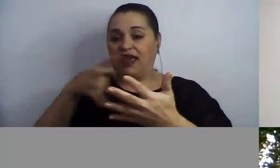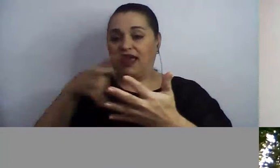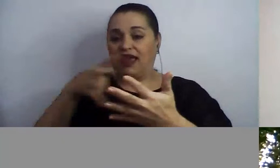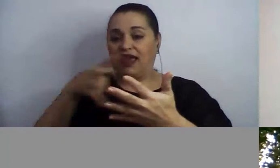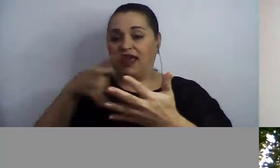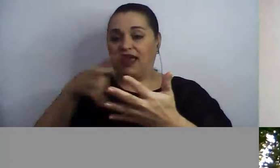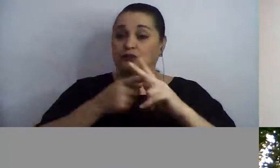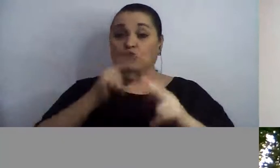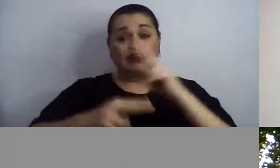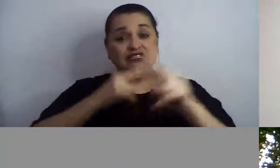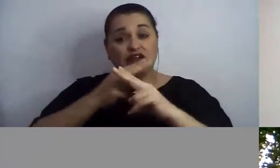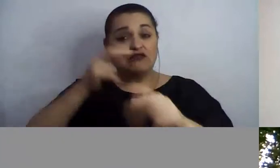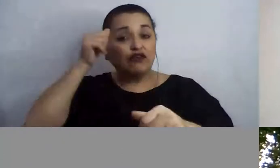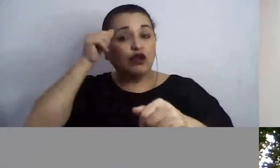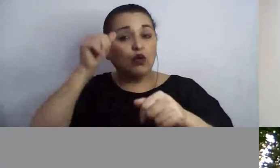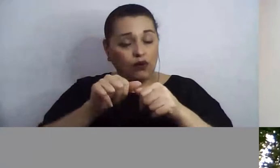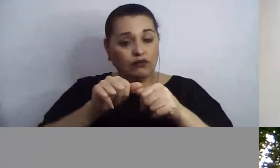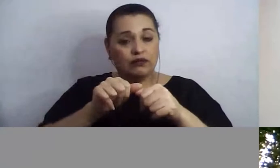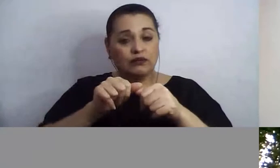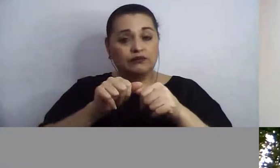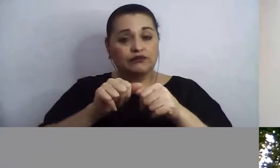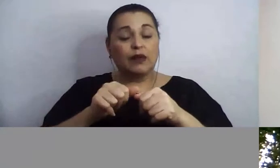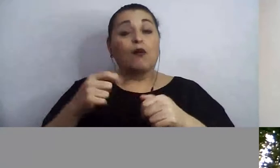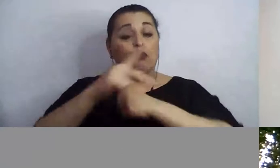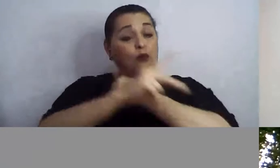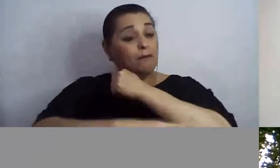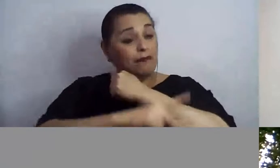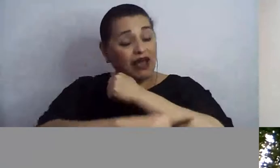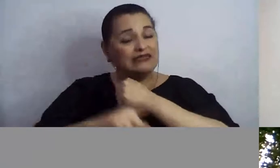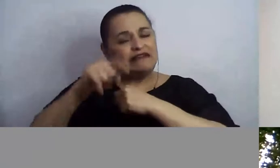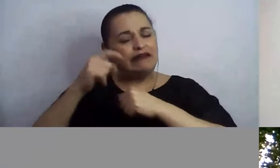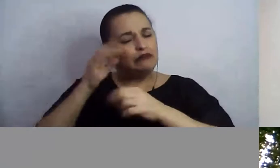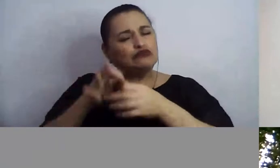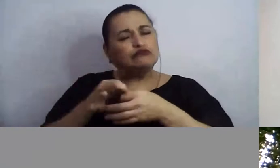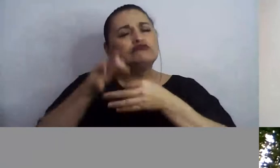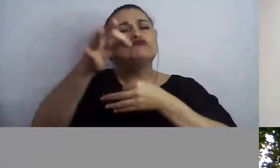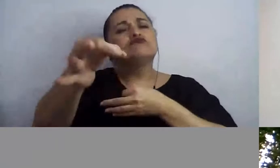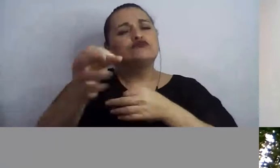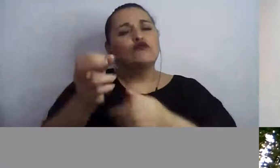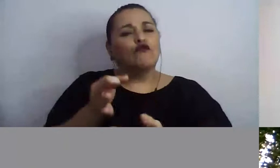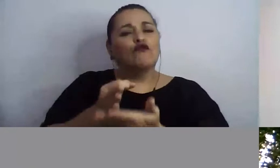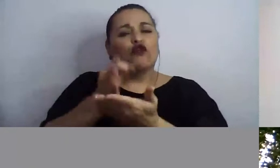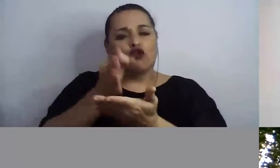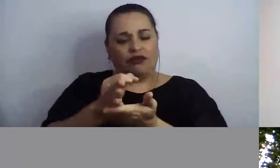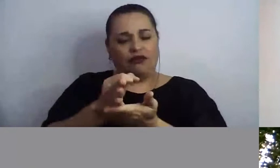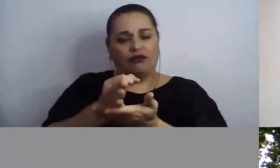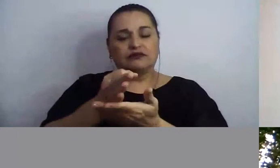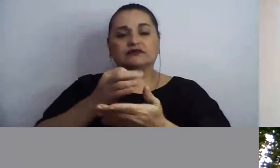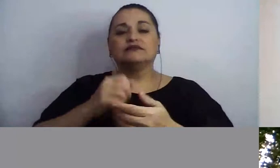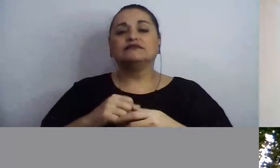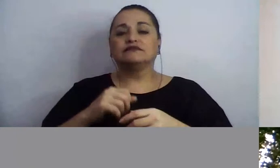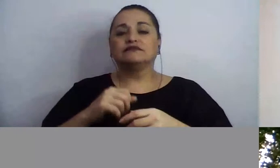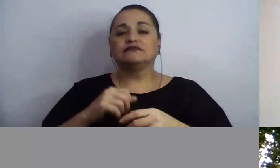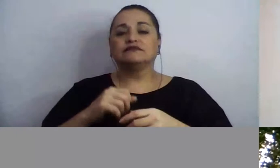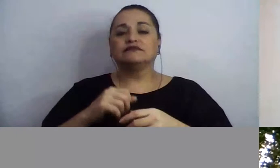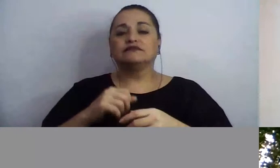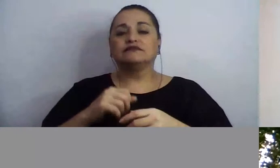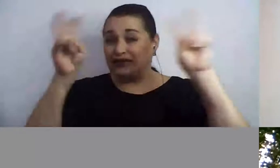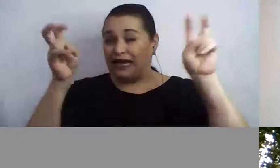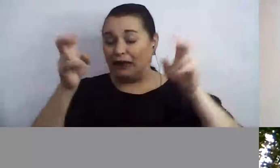de universalidad nos recuerda justamente que como países debemos ir más allá de las fronteras y por ejemplo el tema